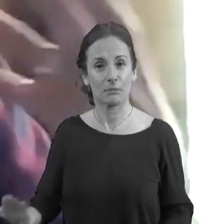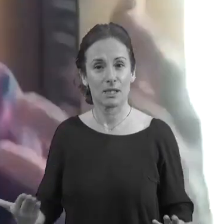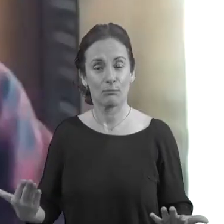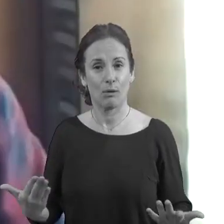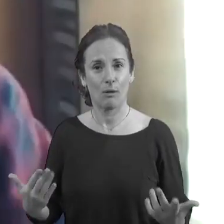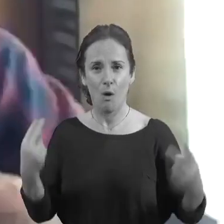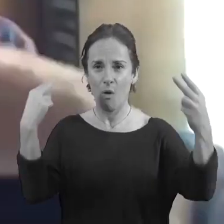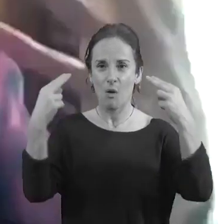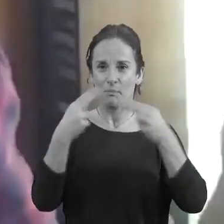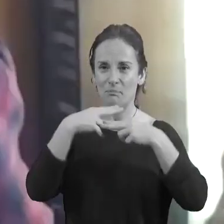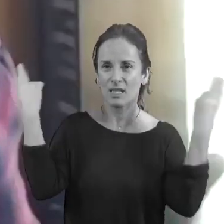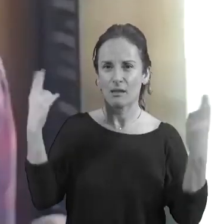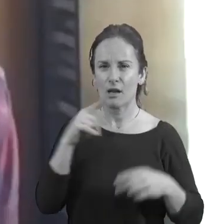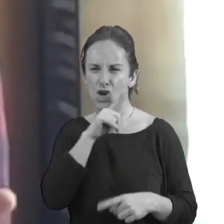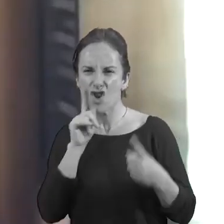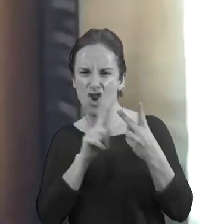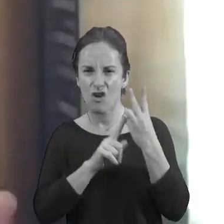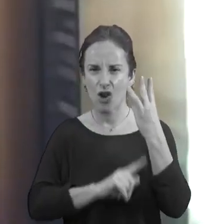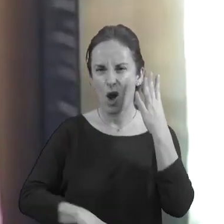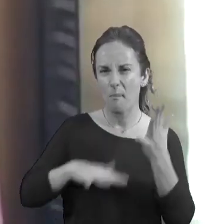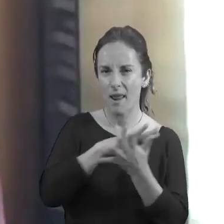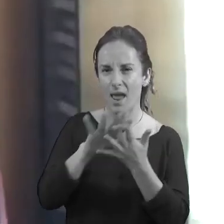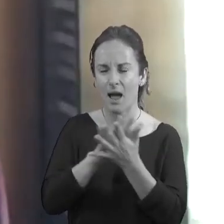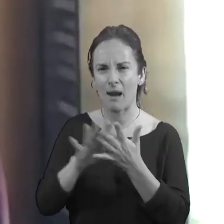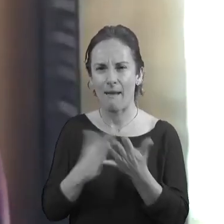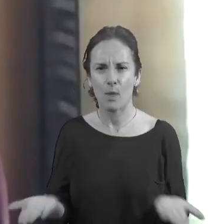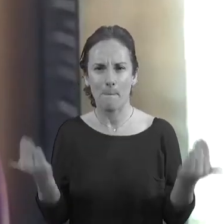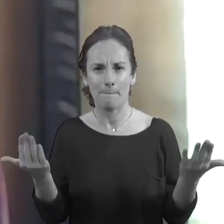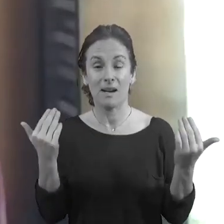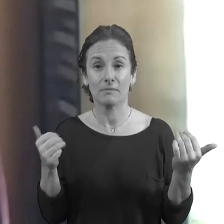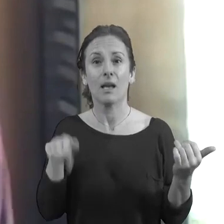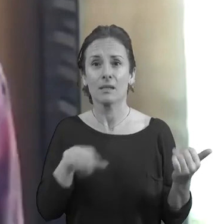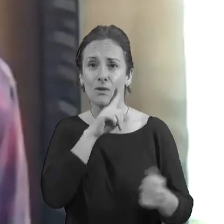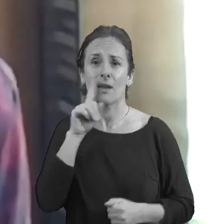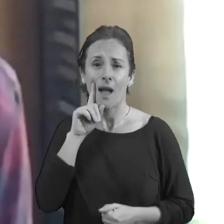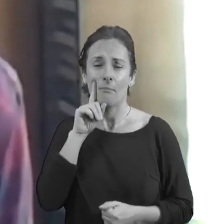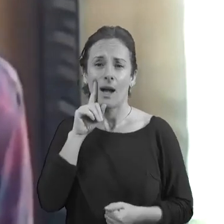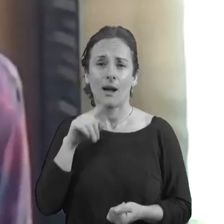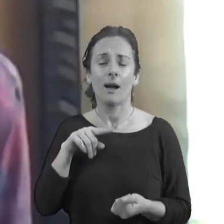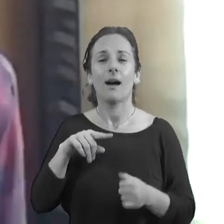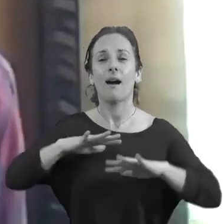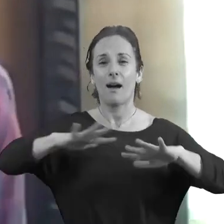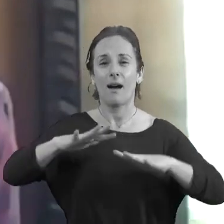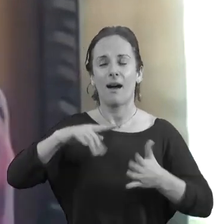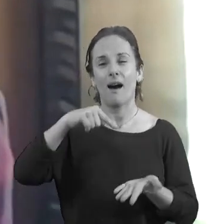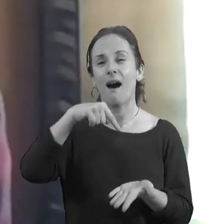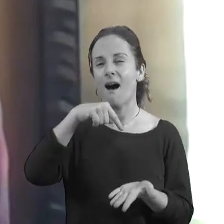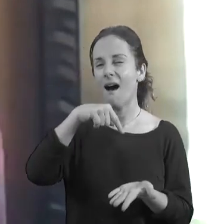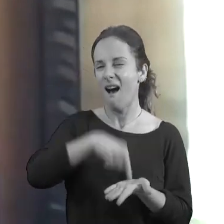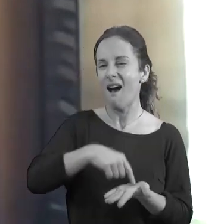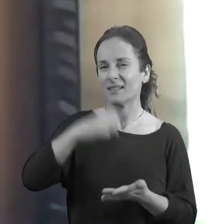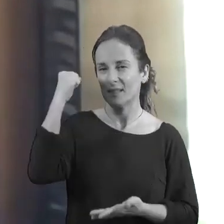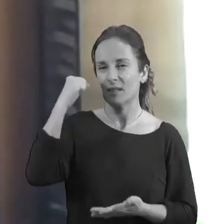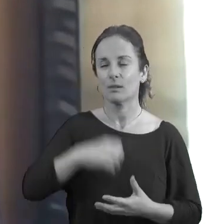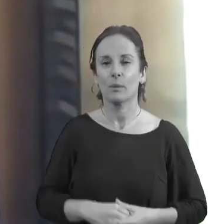Nombrando, hablando, ¿no? En el espacio público, etcétera, ¿no? Y, por ejemplo, pensando en las